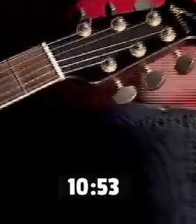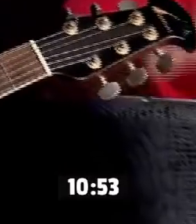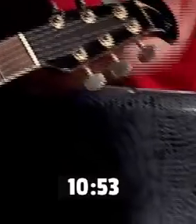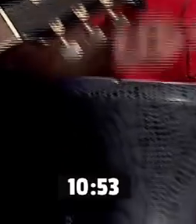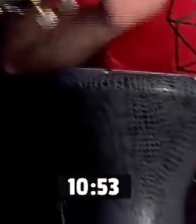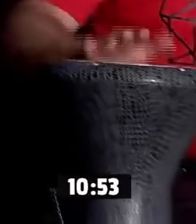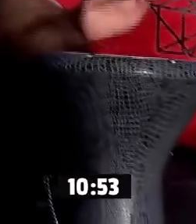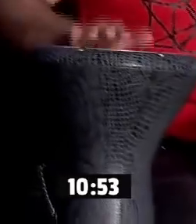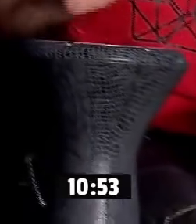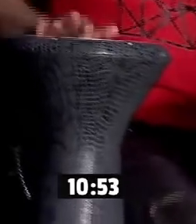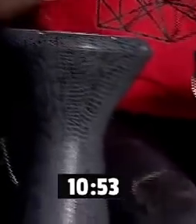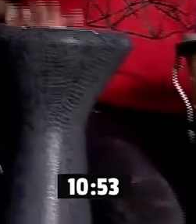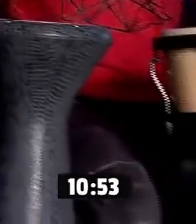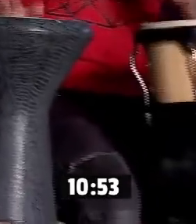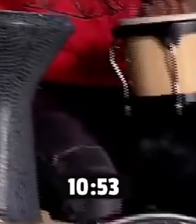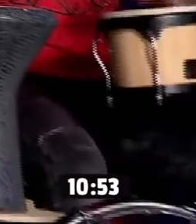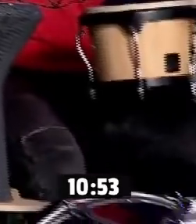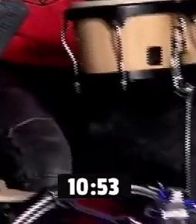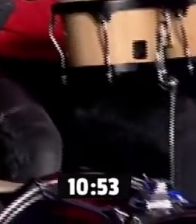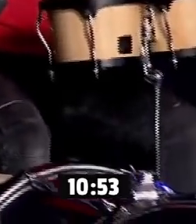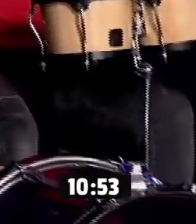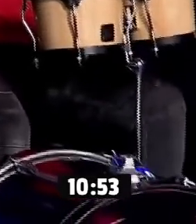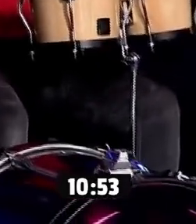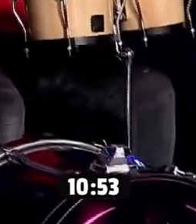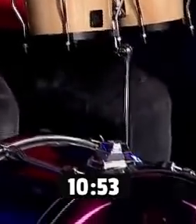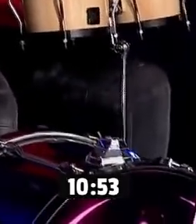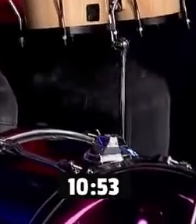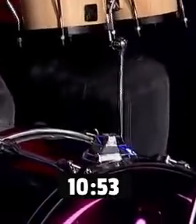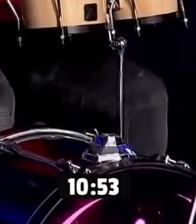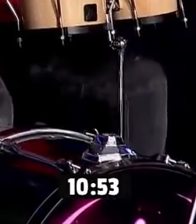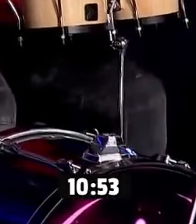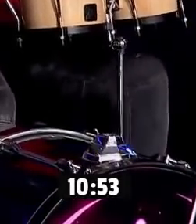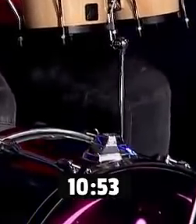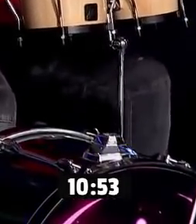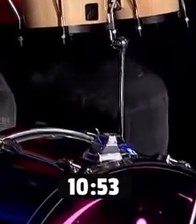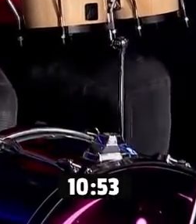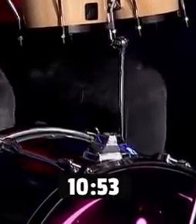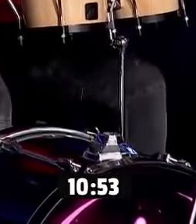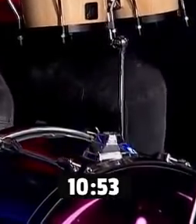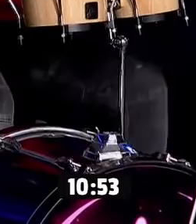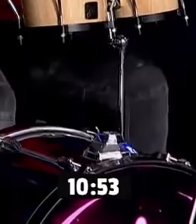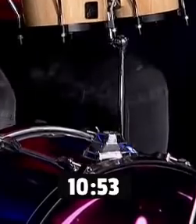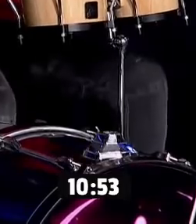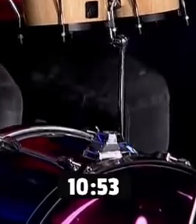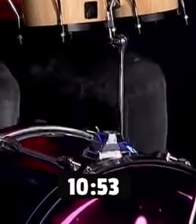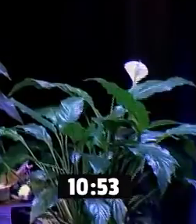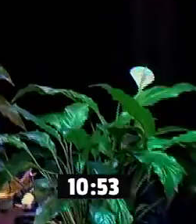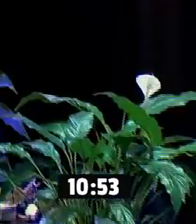aquel tiempo el cual jamás podrá cambiar.